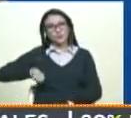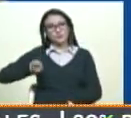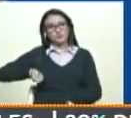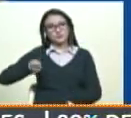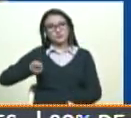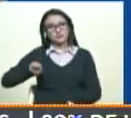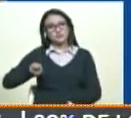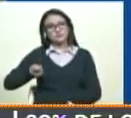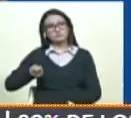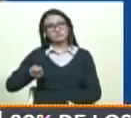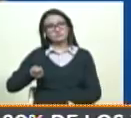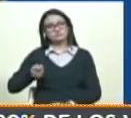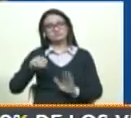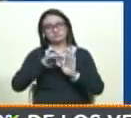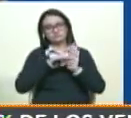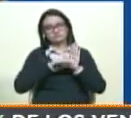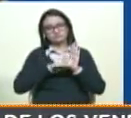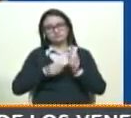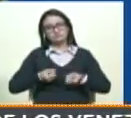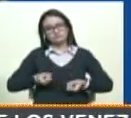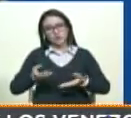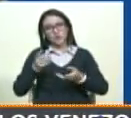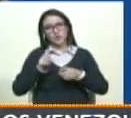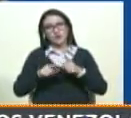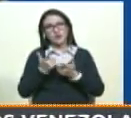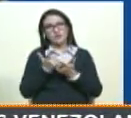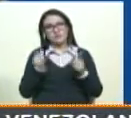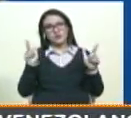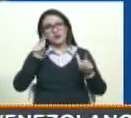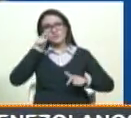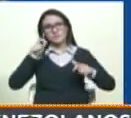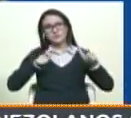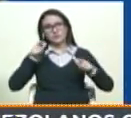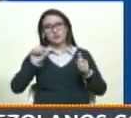que se den las medidas y los beneficios para esos